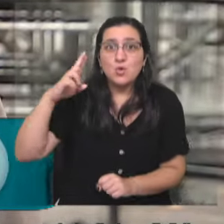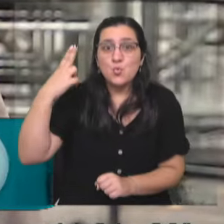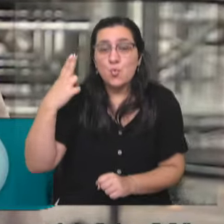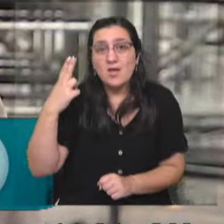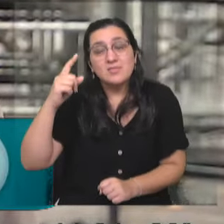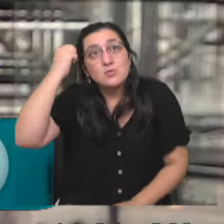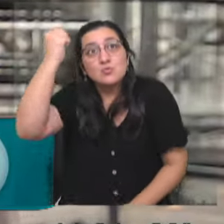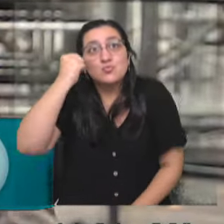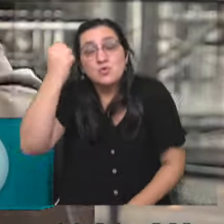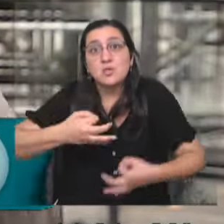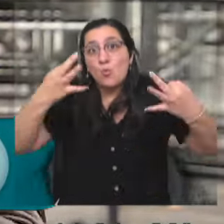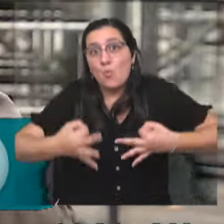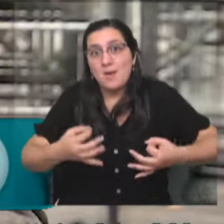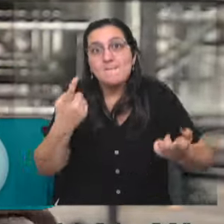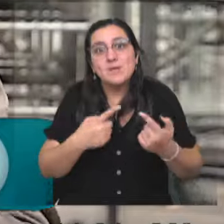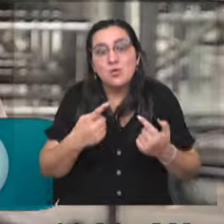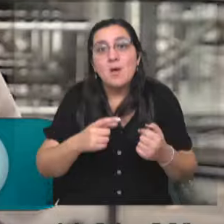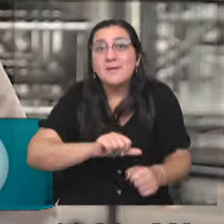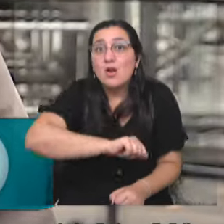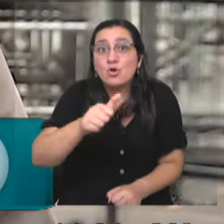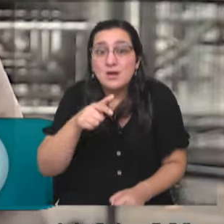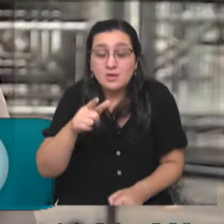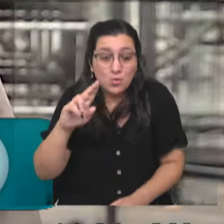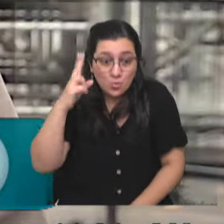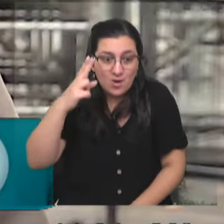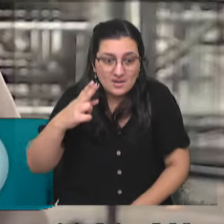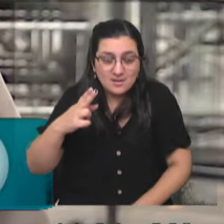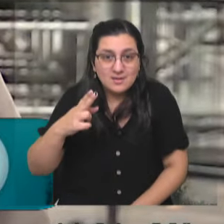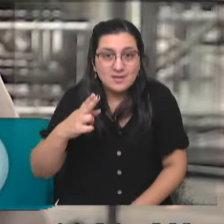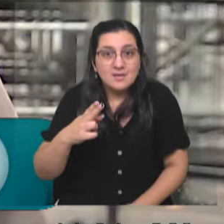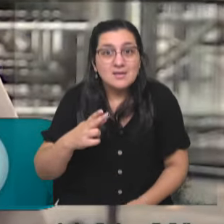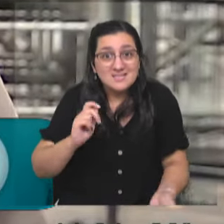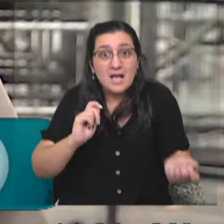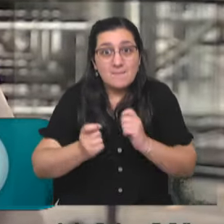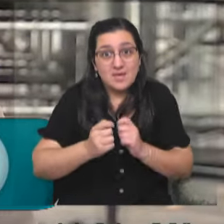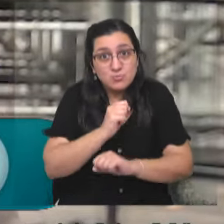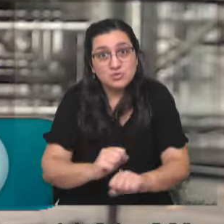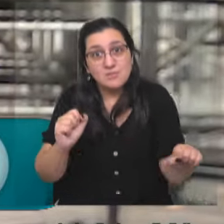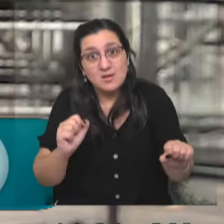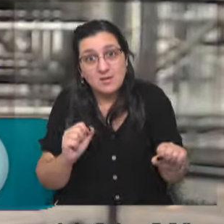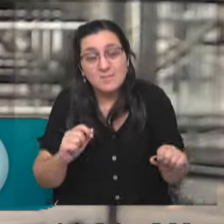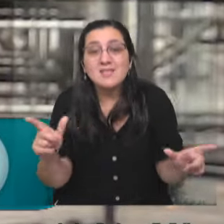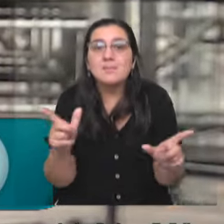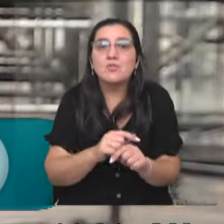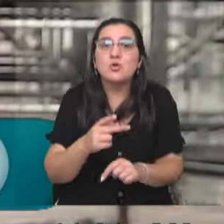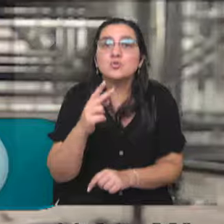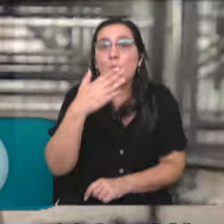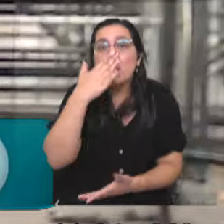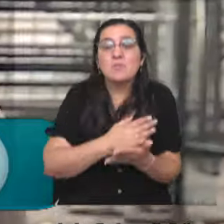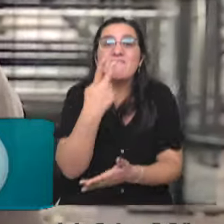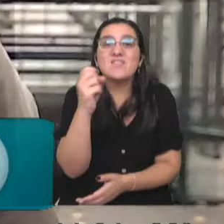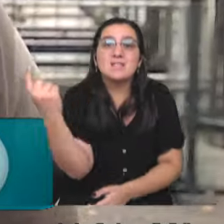nuestros sueños se haga realidad. Pero hacer que el Uruguay de nuestros sueños se haga realidad sí es posible. Sergio, para ir cerrando, tenemos los últimos 20